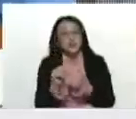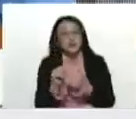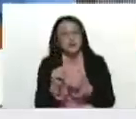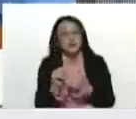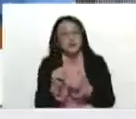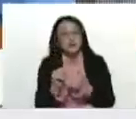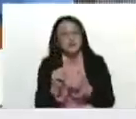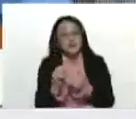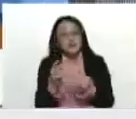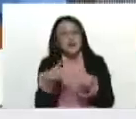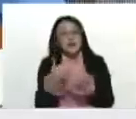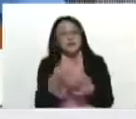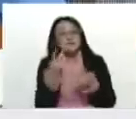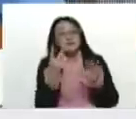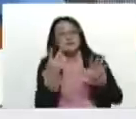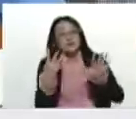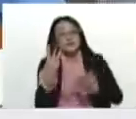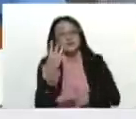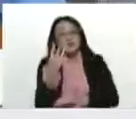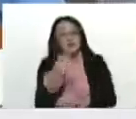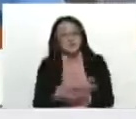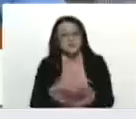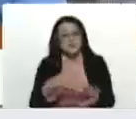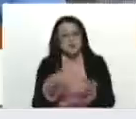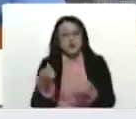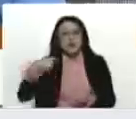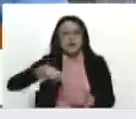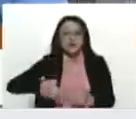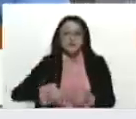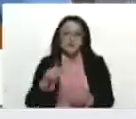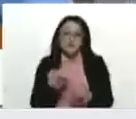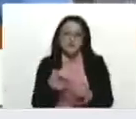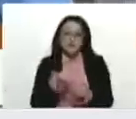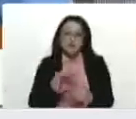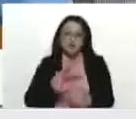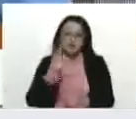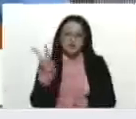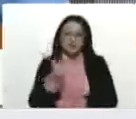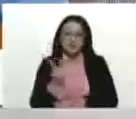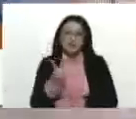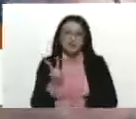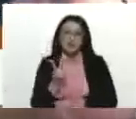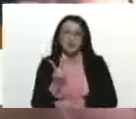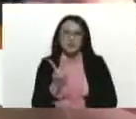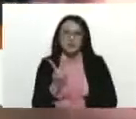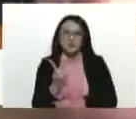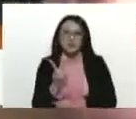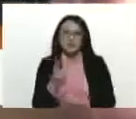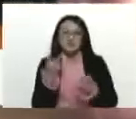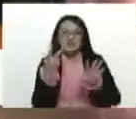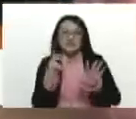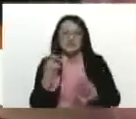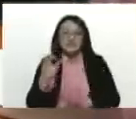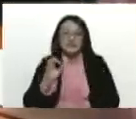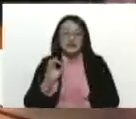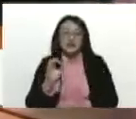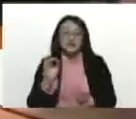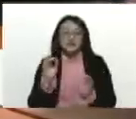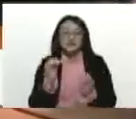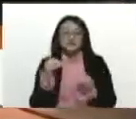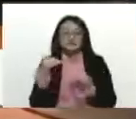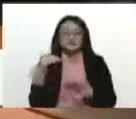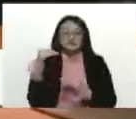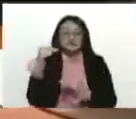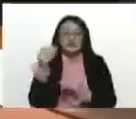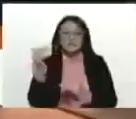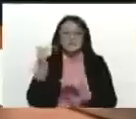a 743 millones básicamente el ingreso petrolero del Estado venezolano setenta veces menos yo